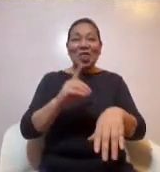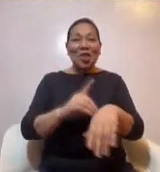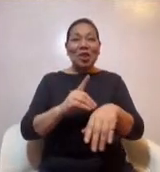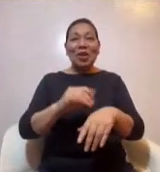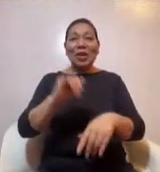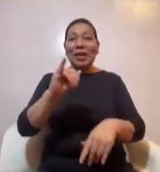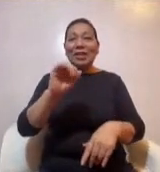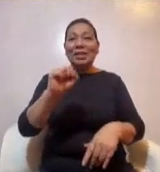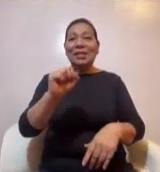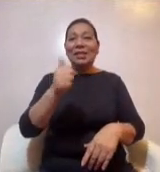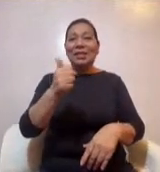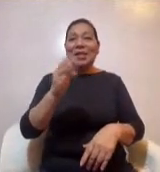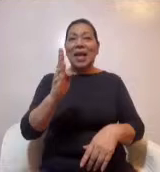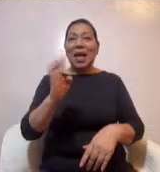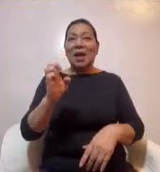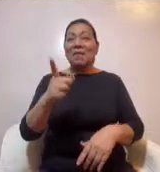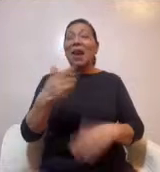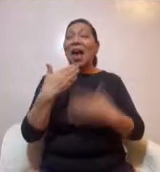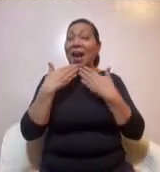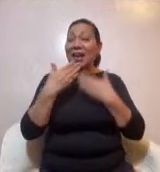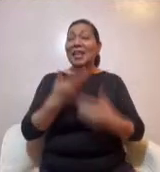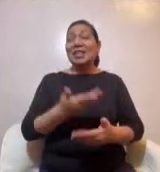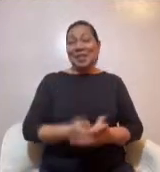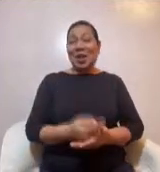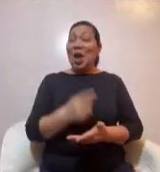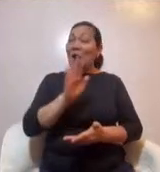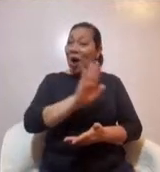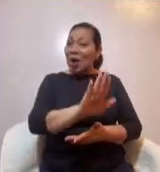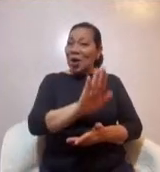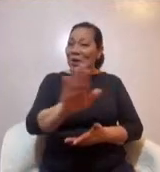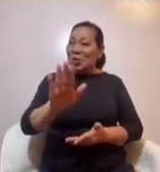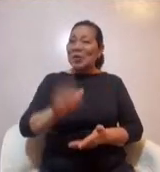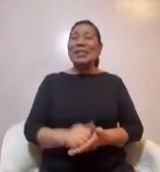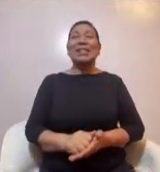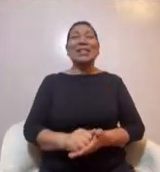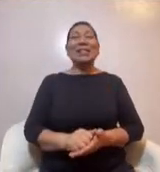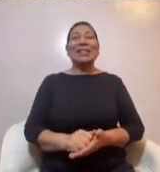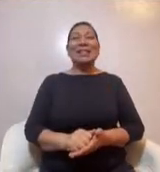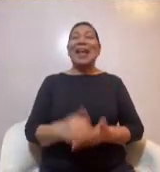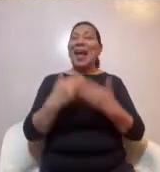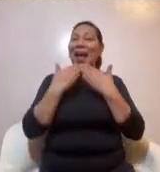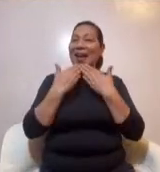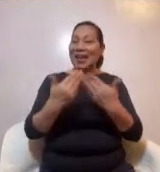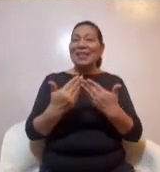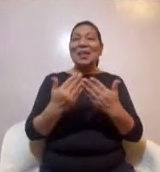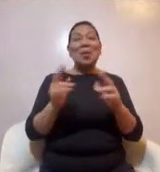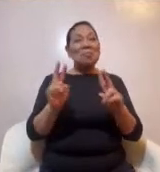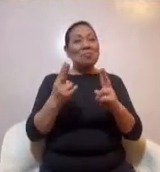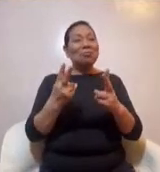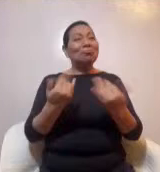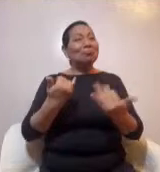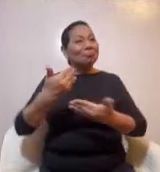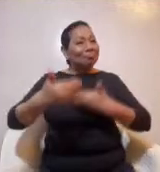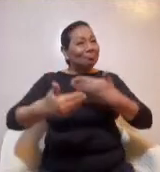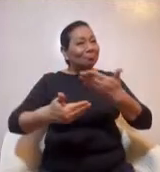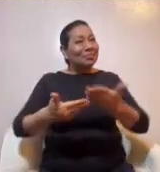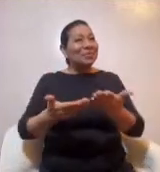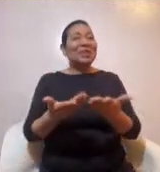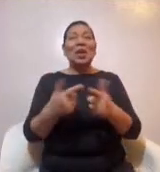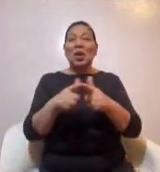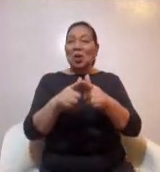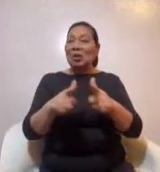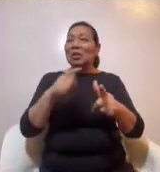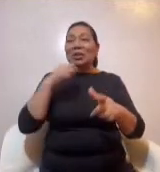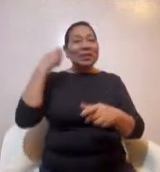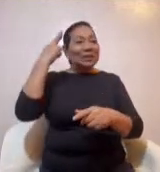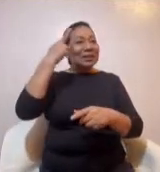Muchísimas gracias, doctora Isabel. Muchas gracias a ustedes y bueno, gracias también por promover